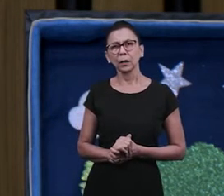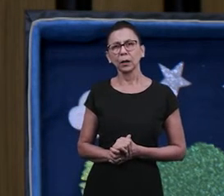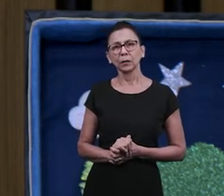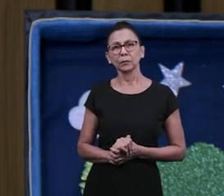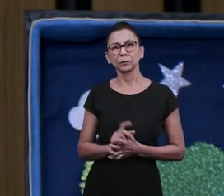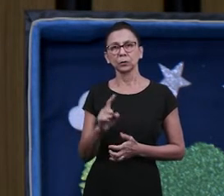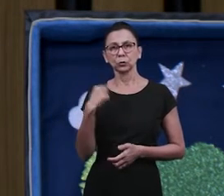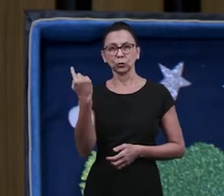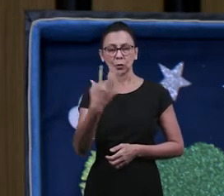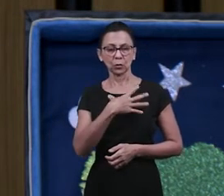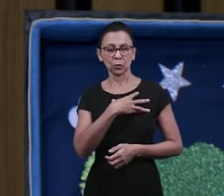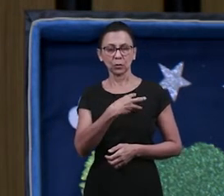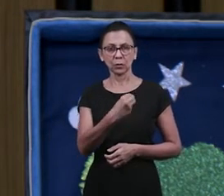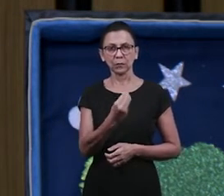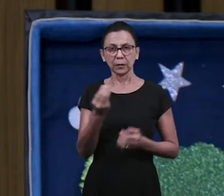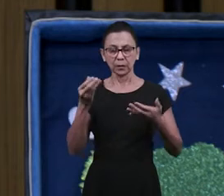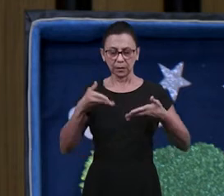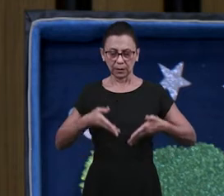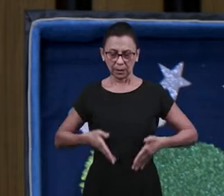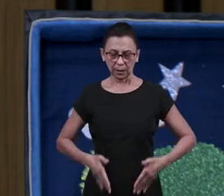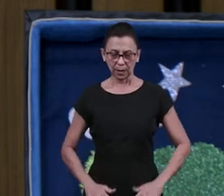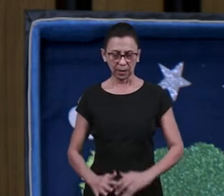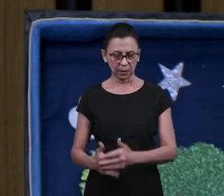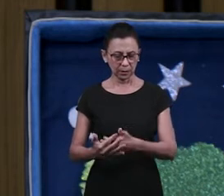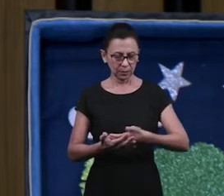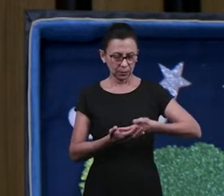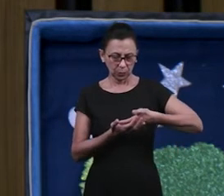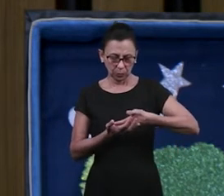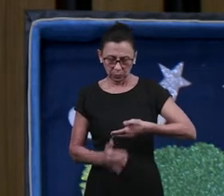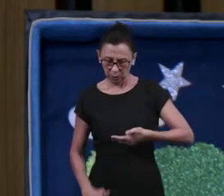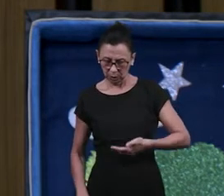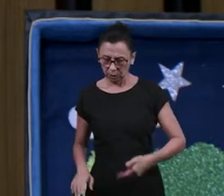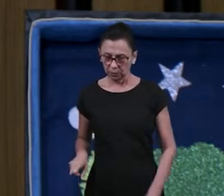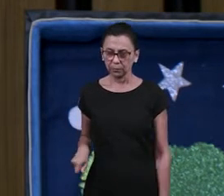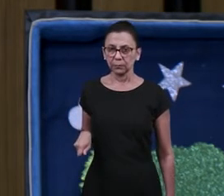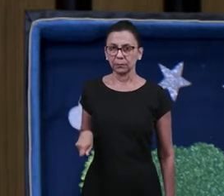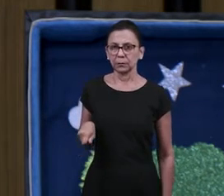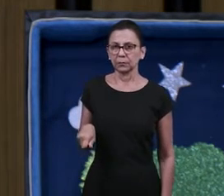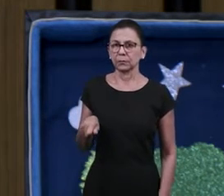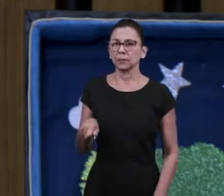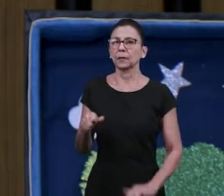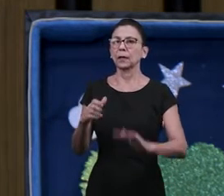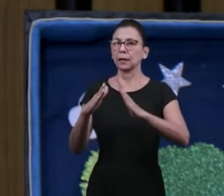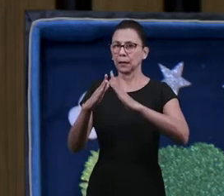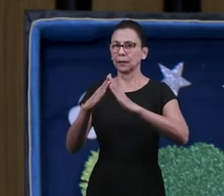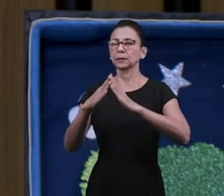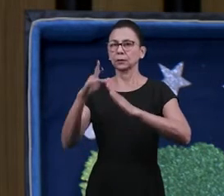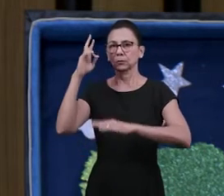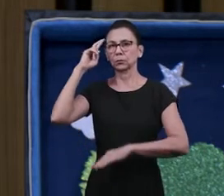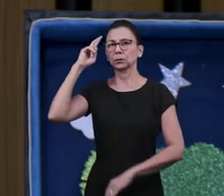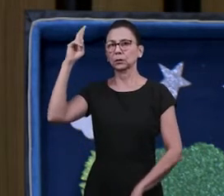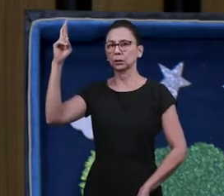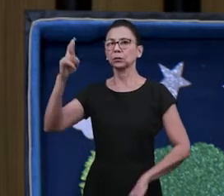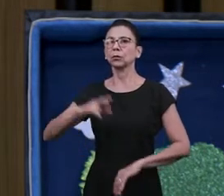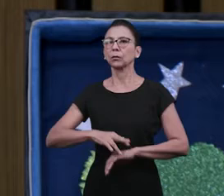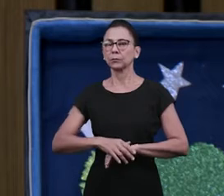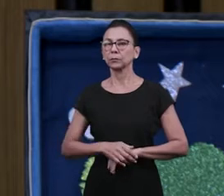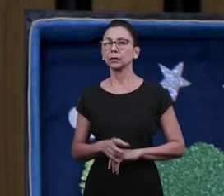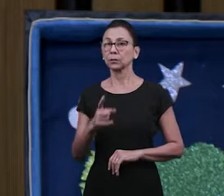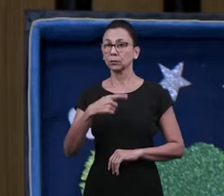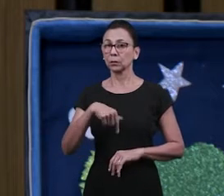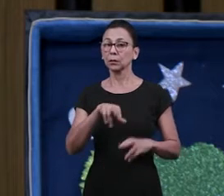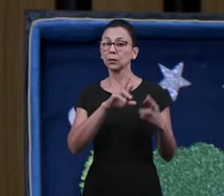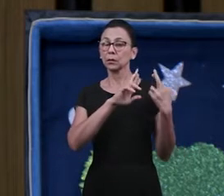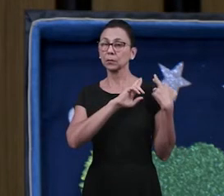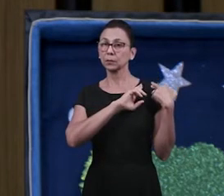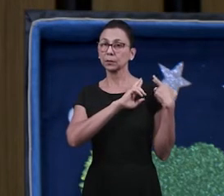son conducidos a la casa del Señor, son enseñados en la palabra de Dios. Mas nosotros como padres tenemos la